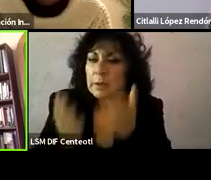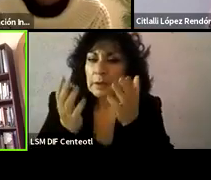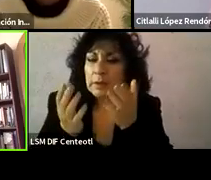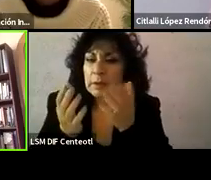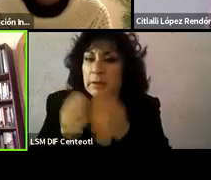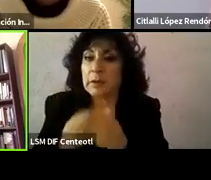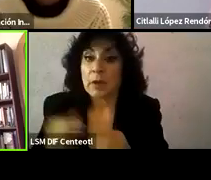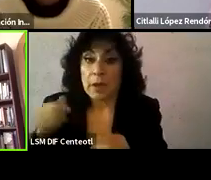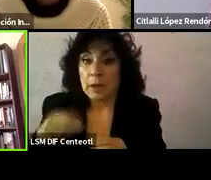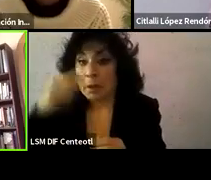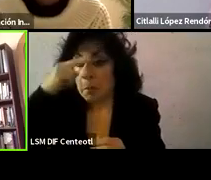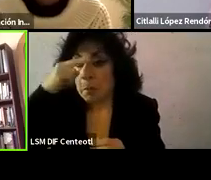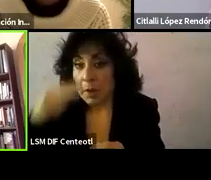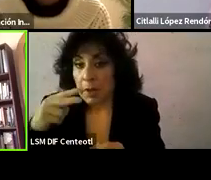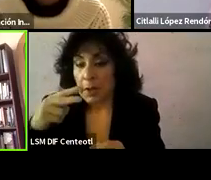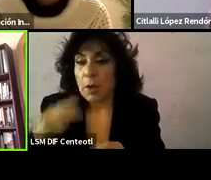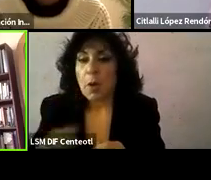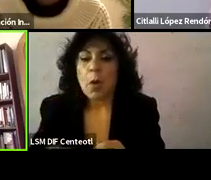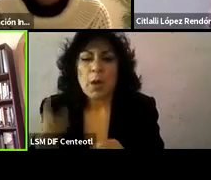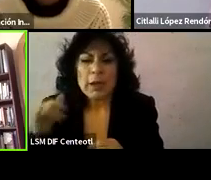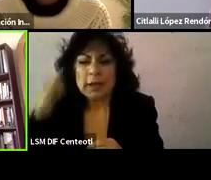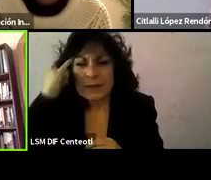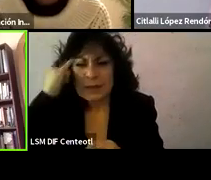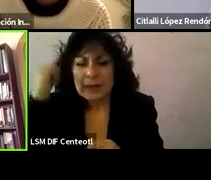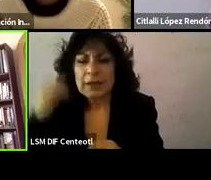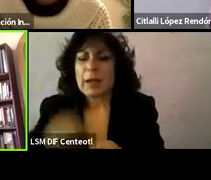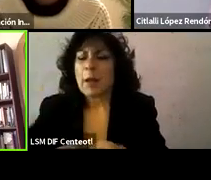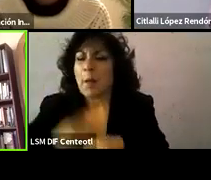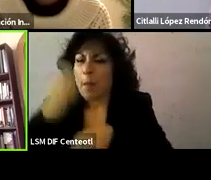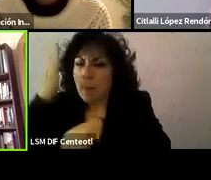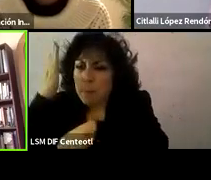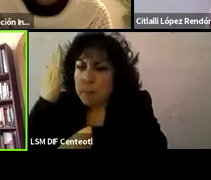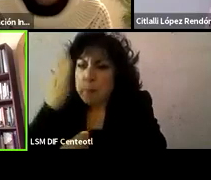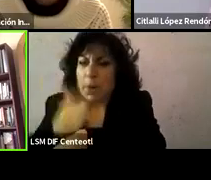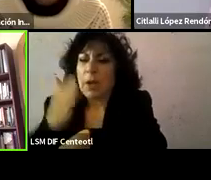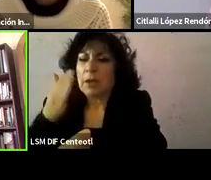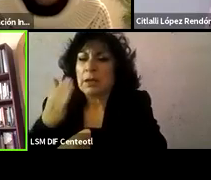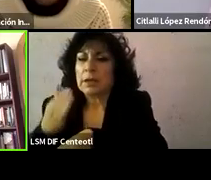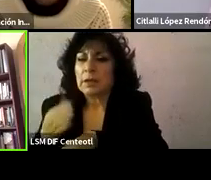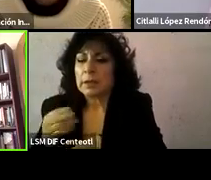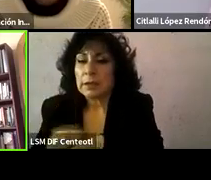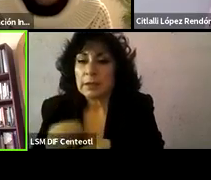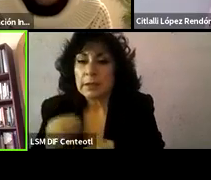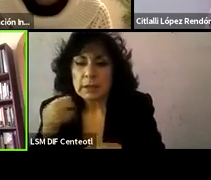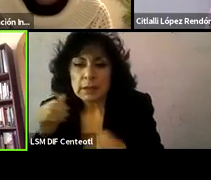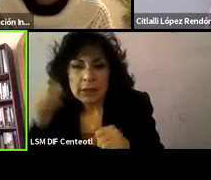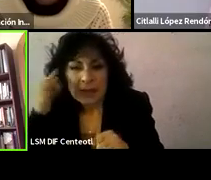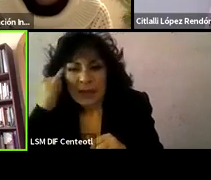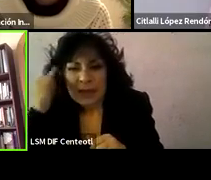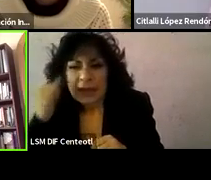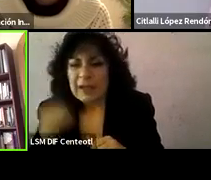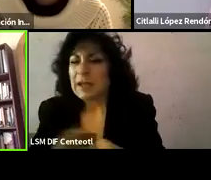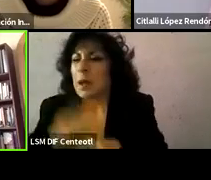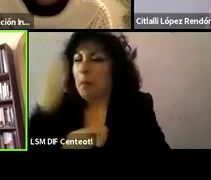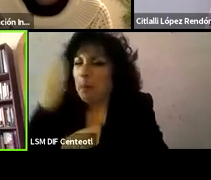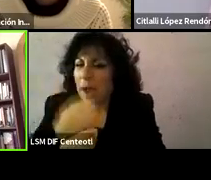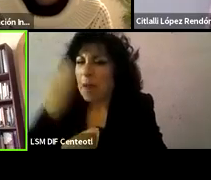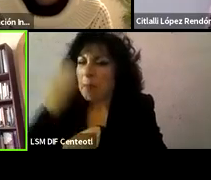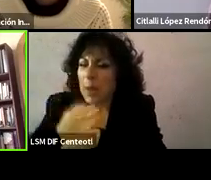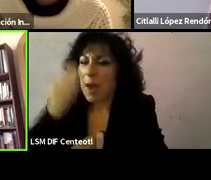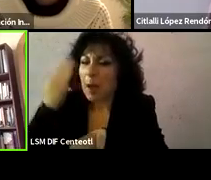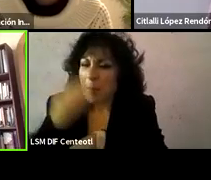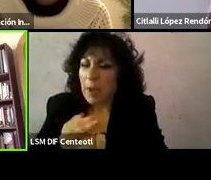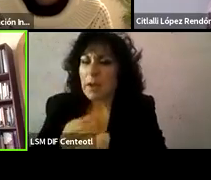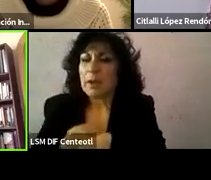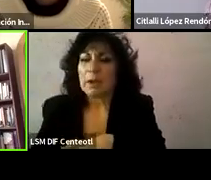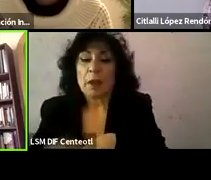entero, pues, pero ha sido el castigo, ha sido esta visión punitiva de la que no salimos porque todavía creemos que el manazo,